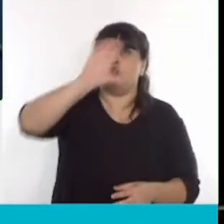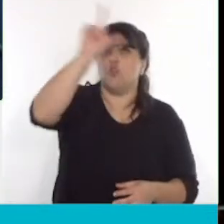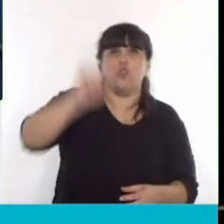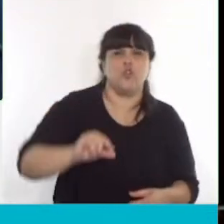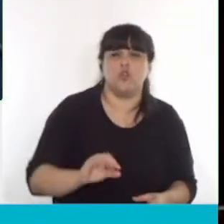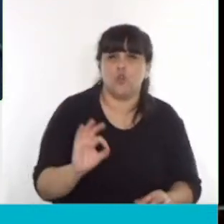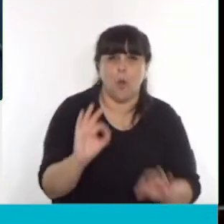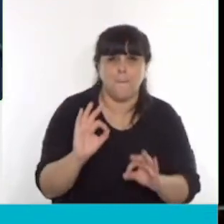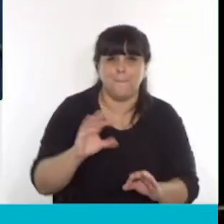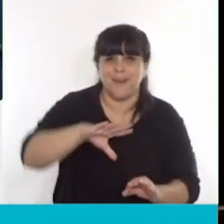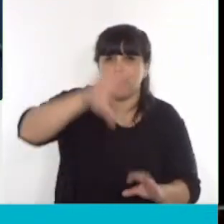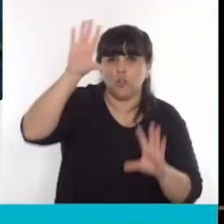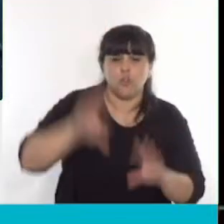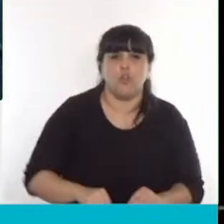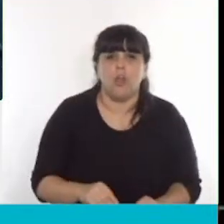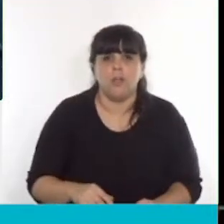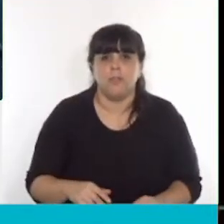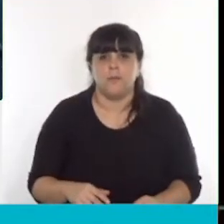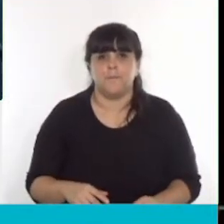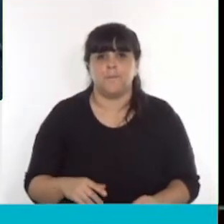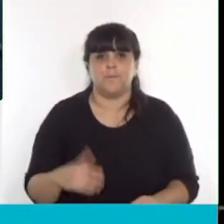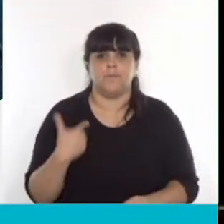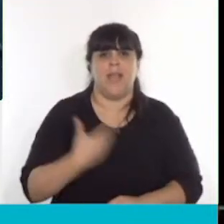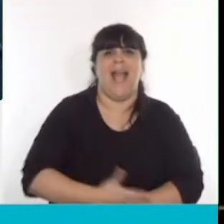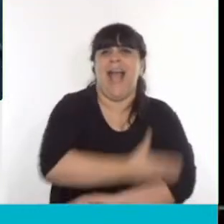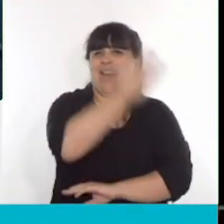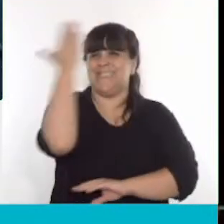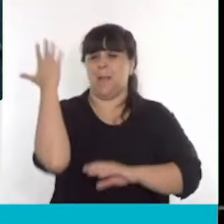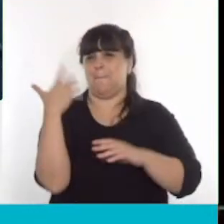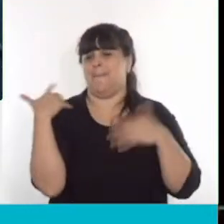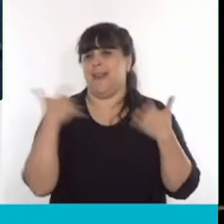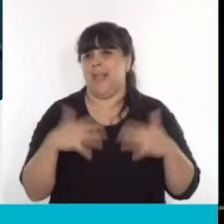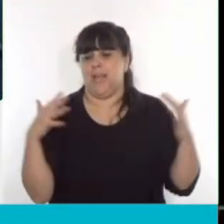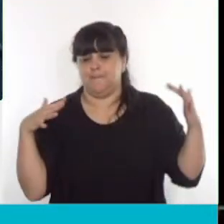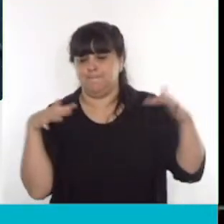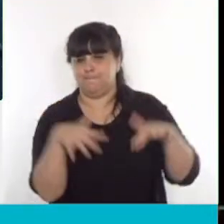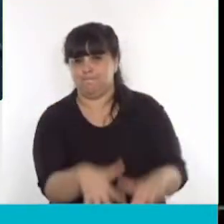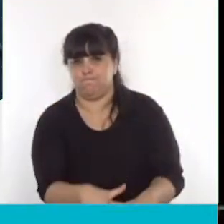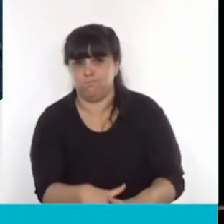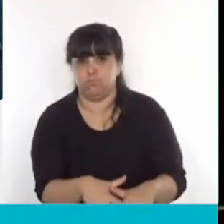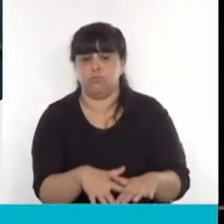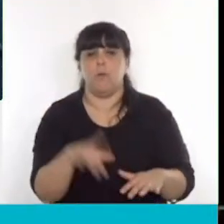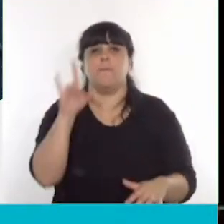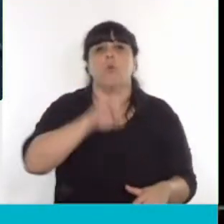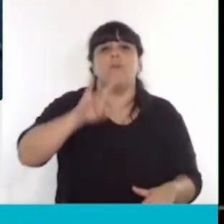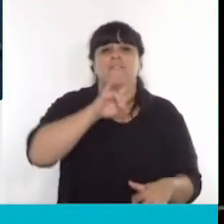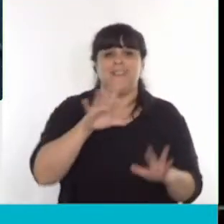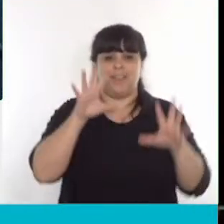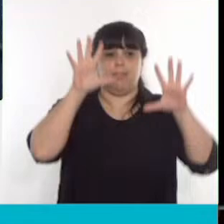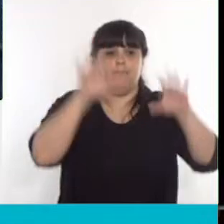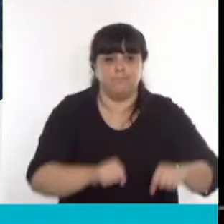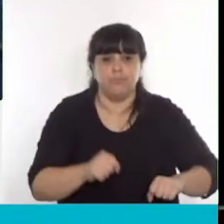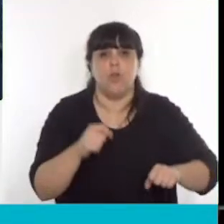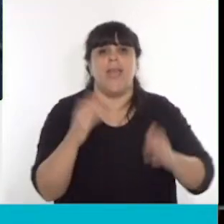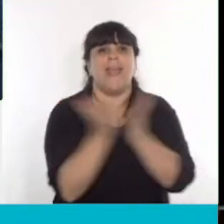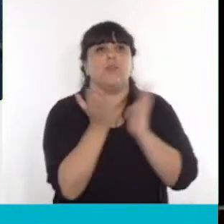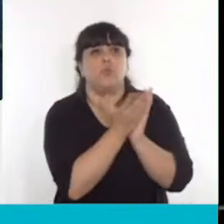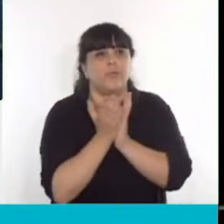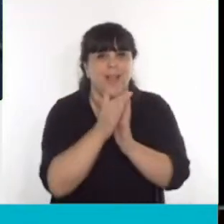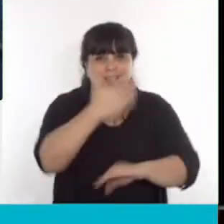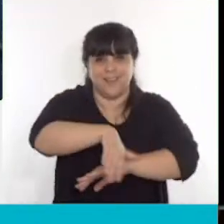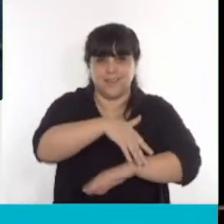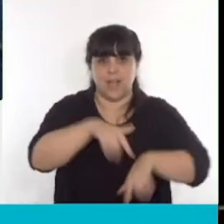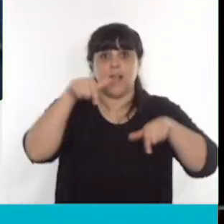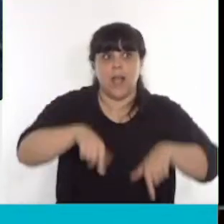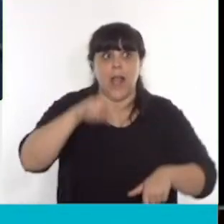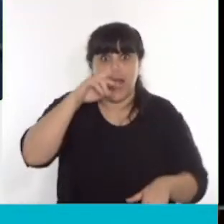Se votaron asambleas masivas, se votaron tomas activas de facultades. Aquí en la ciudad de La Plata, esa misma